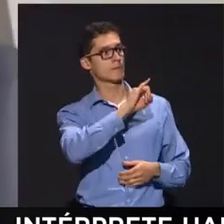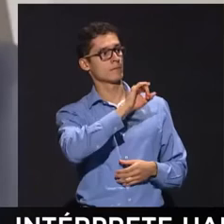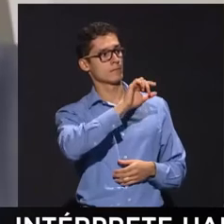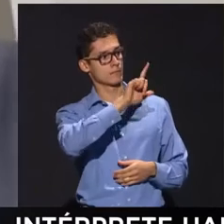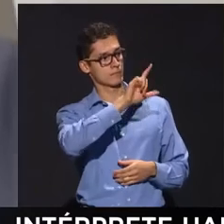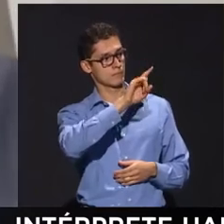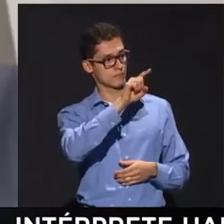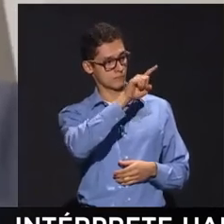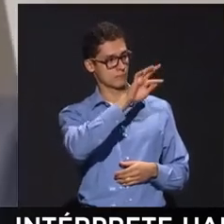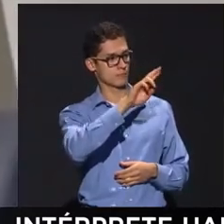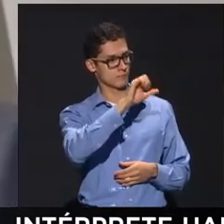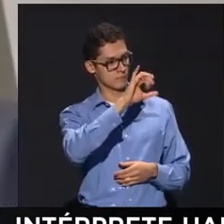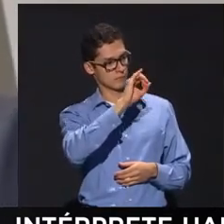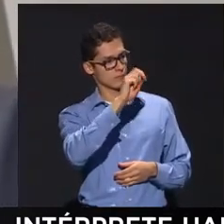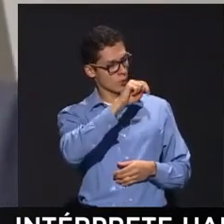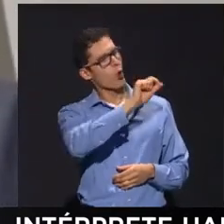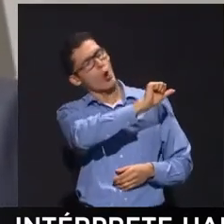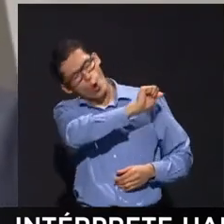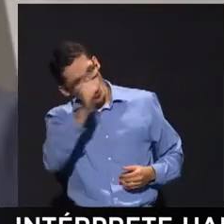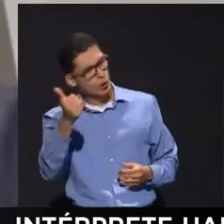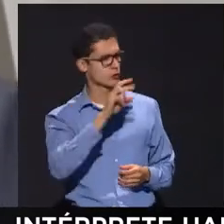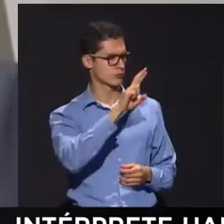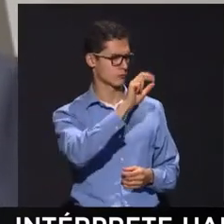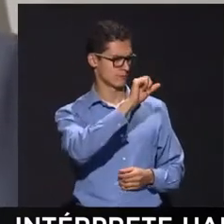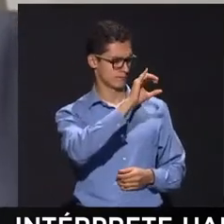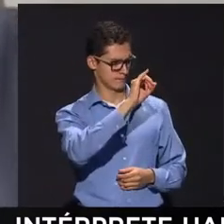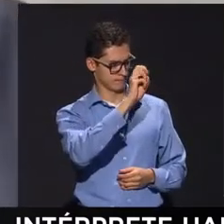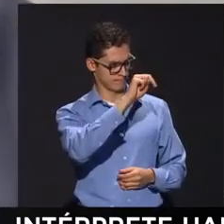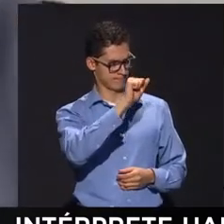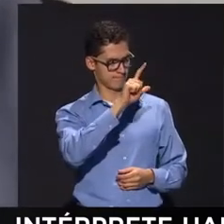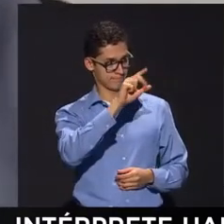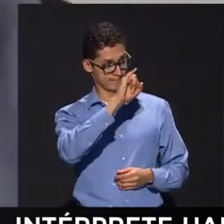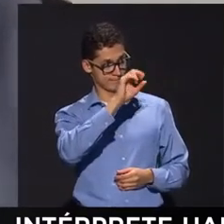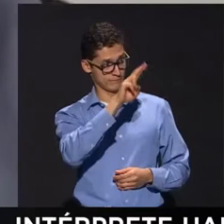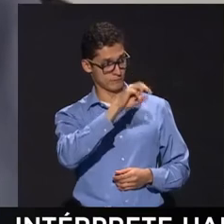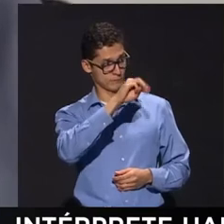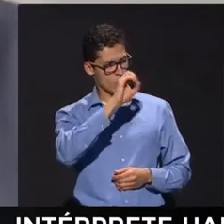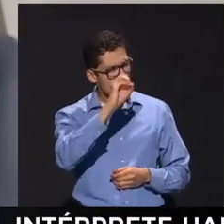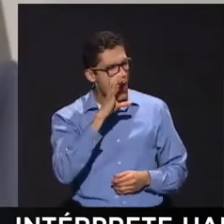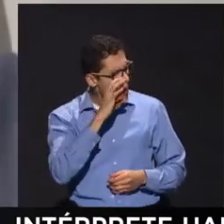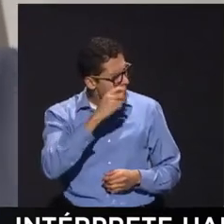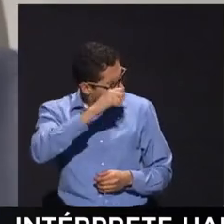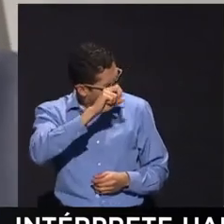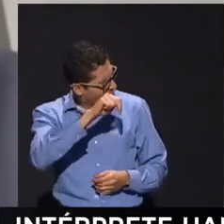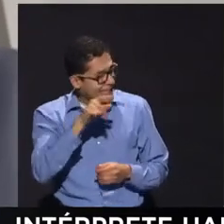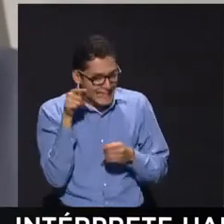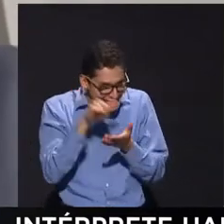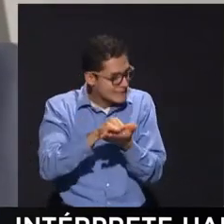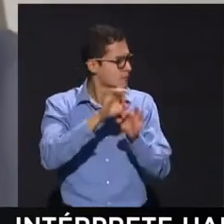Kant. Eso implica romper ataduras. Hay que luchar contra los